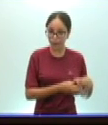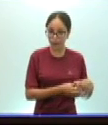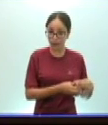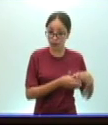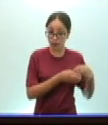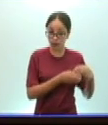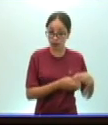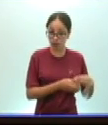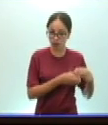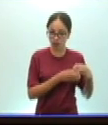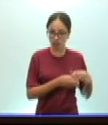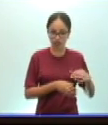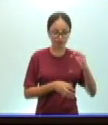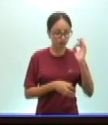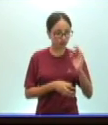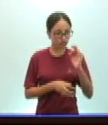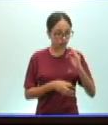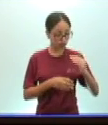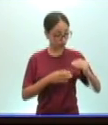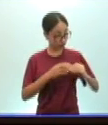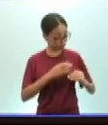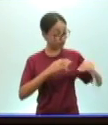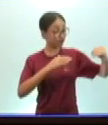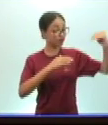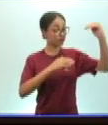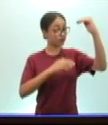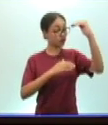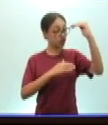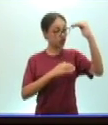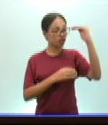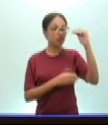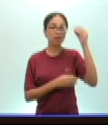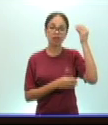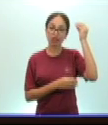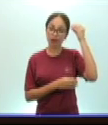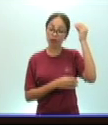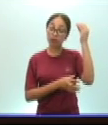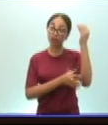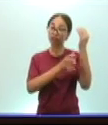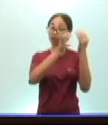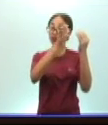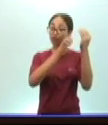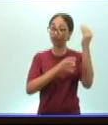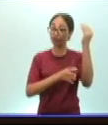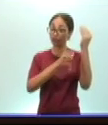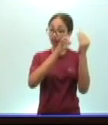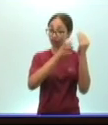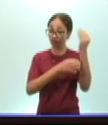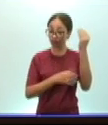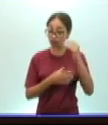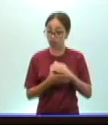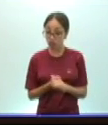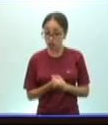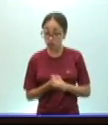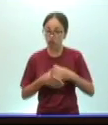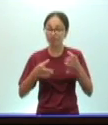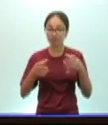abajo hacia arriba, teniendo en cuenta la altura de los útiles que se utilizan. Colocamos el embudo